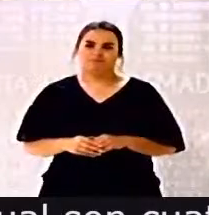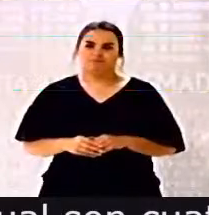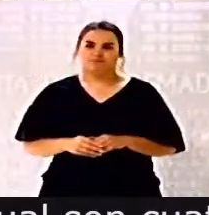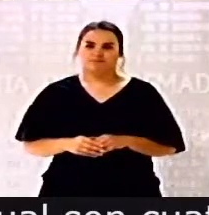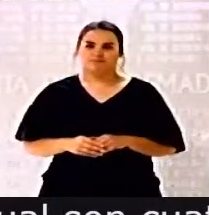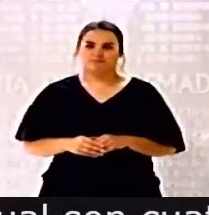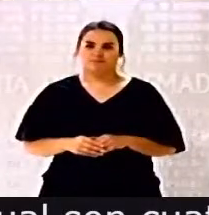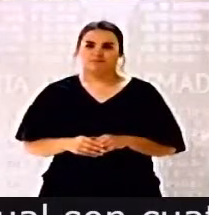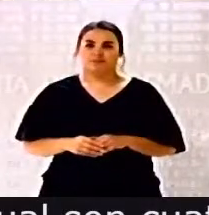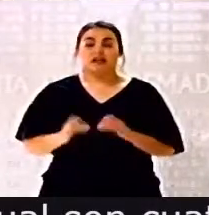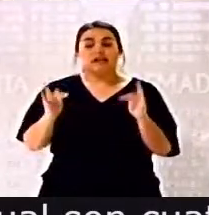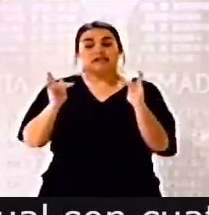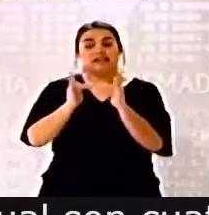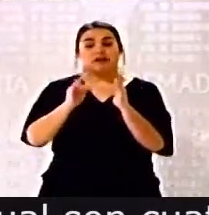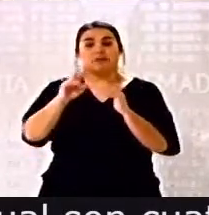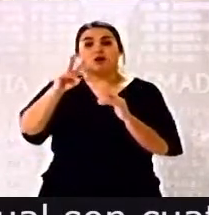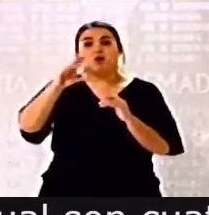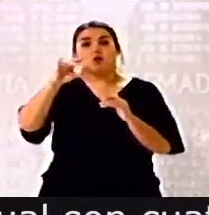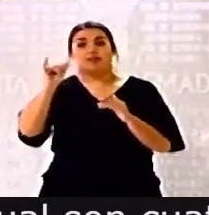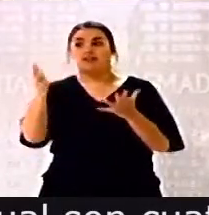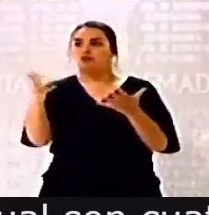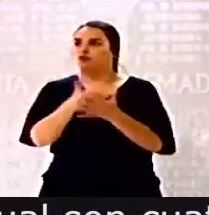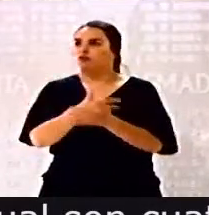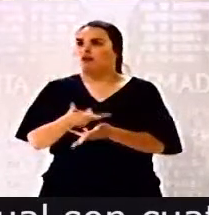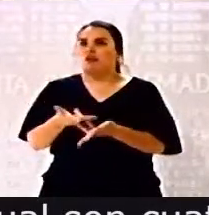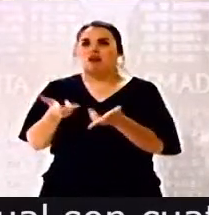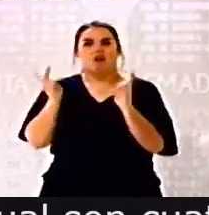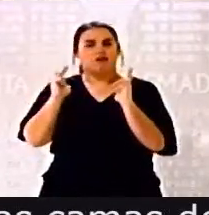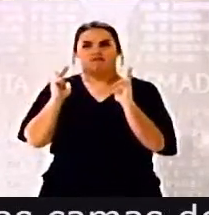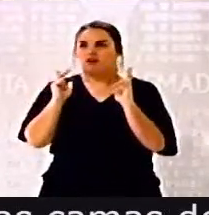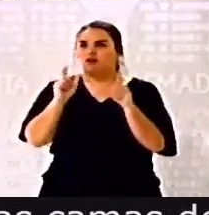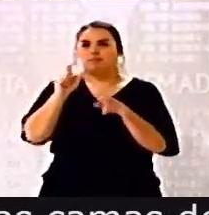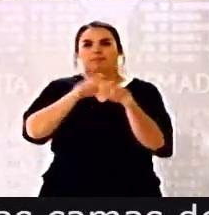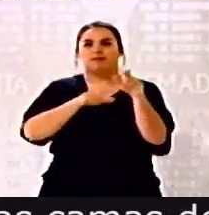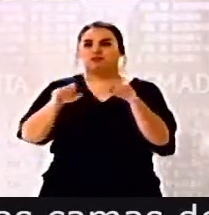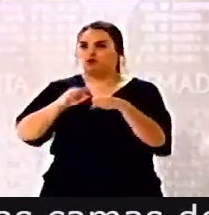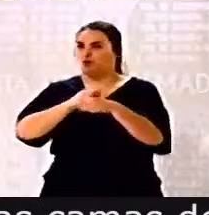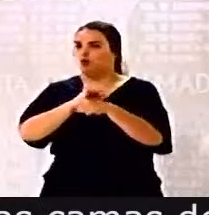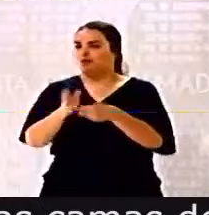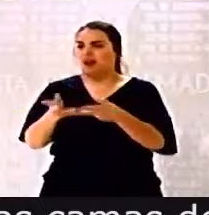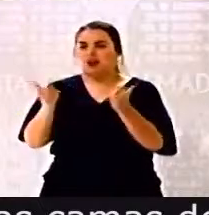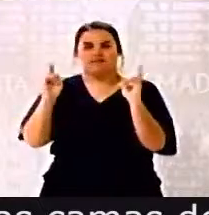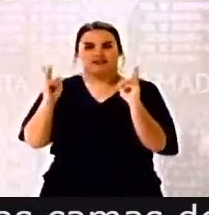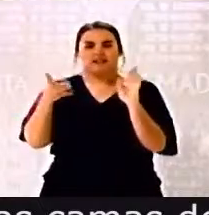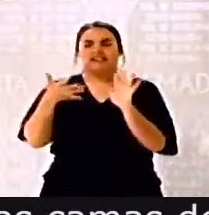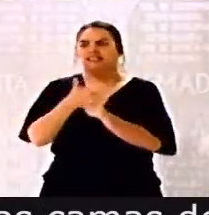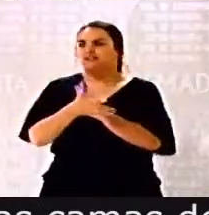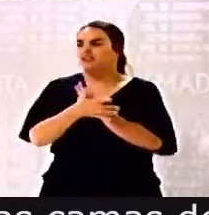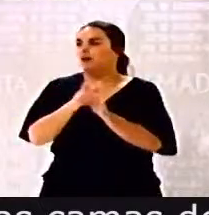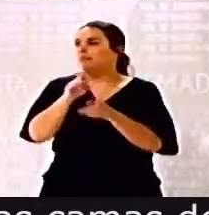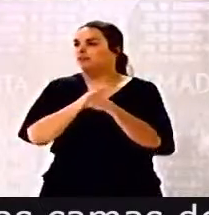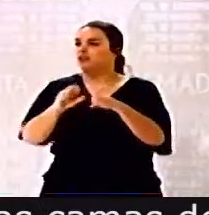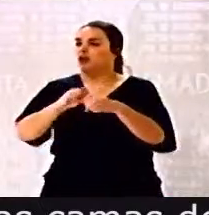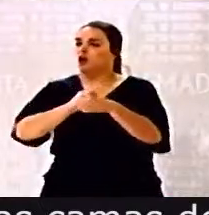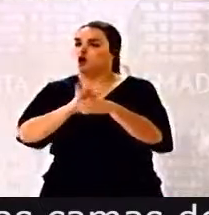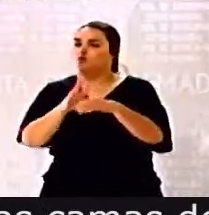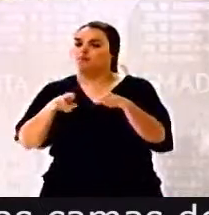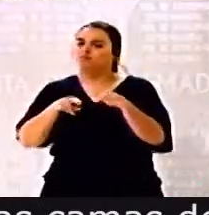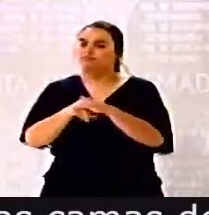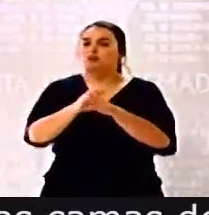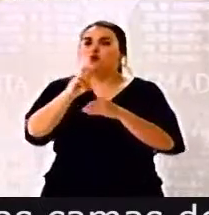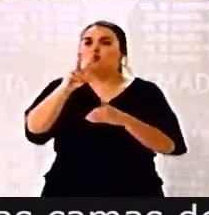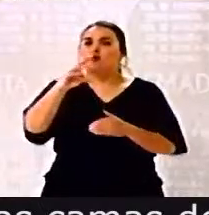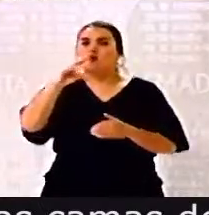Todas las camas de UCI están libres de pacientes por COVID, es decir, no hay nadie por COVID ingresado en nuestras